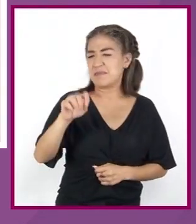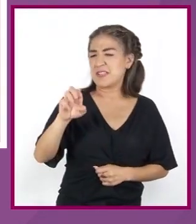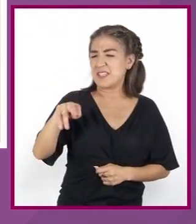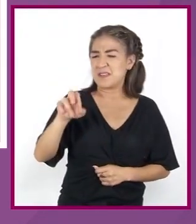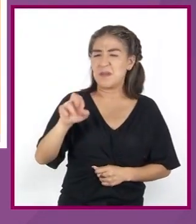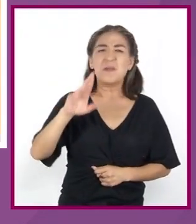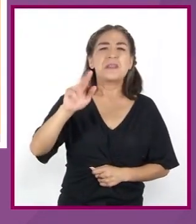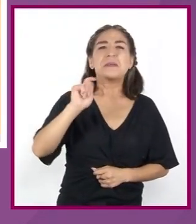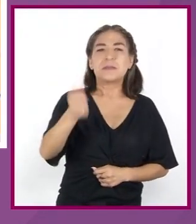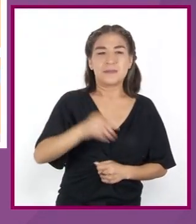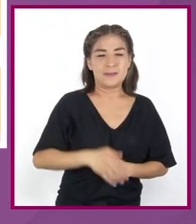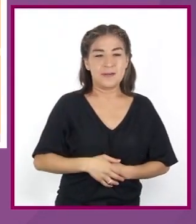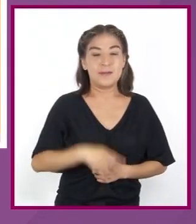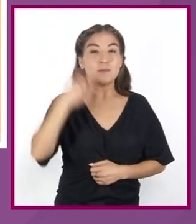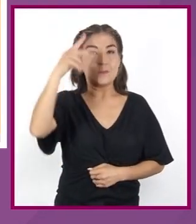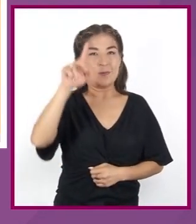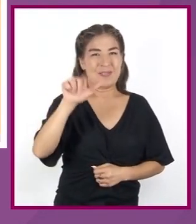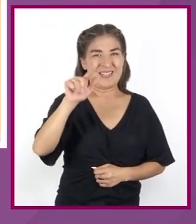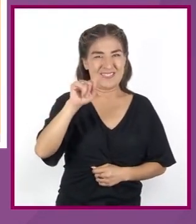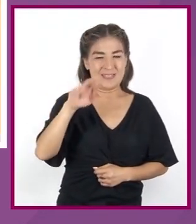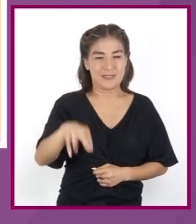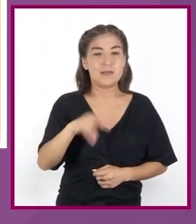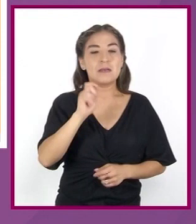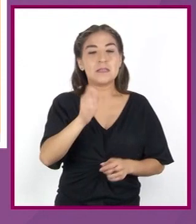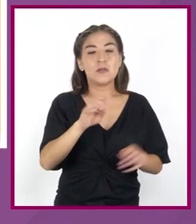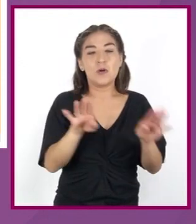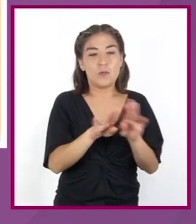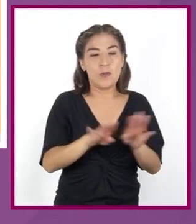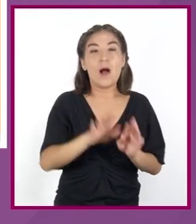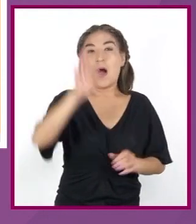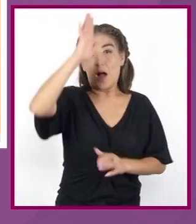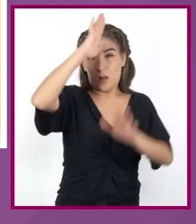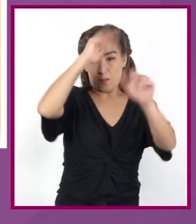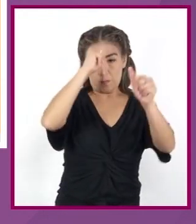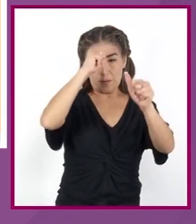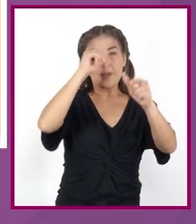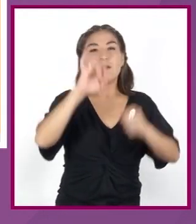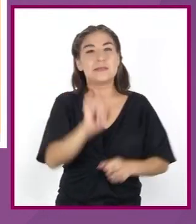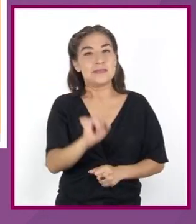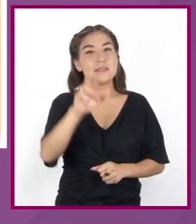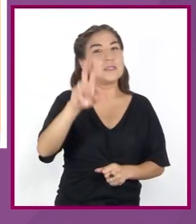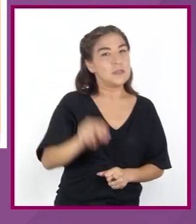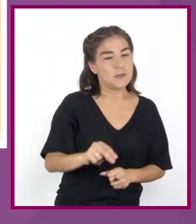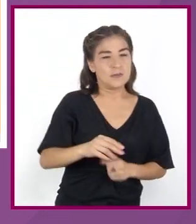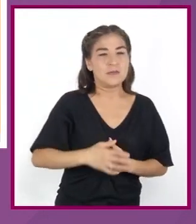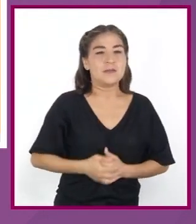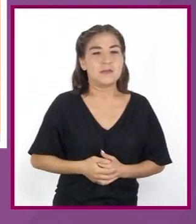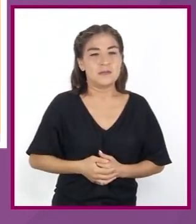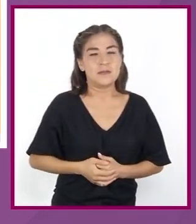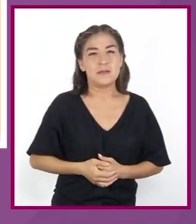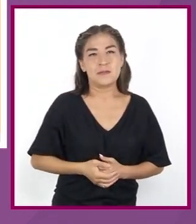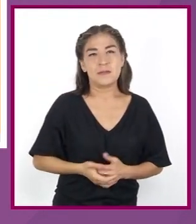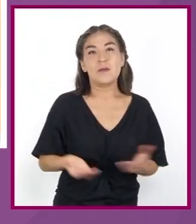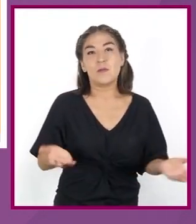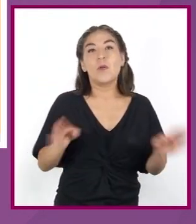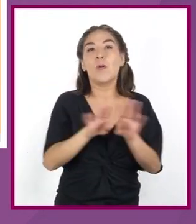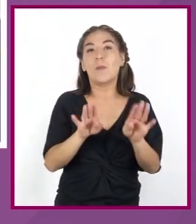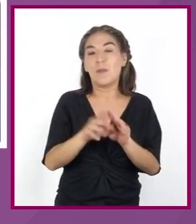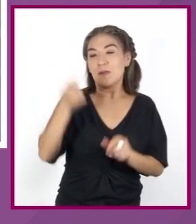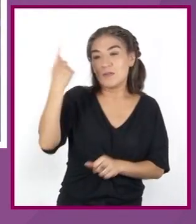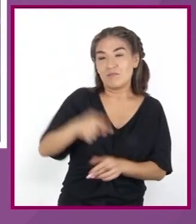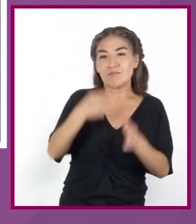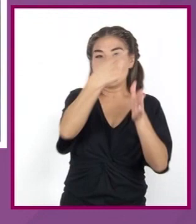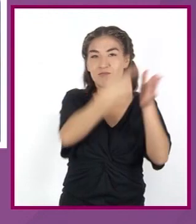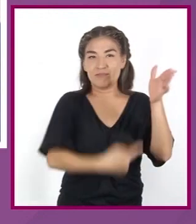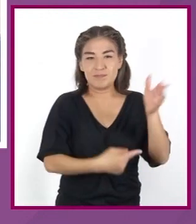está. Proviene del latín y significa de conformidad con o según. O sea, según con las siguientes cláusulas.